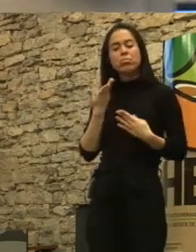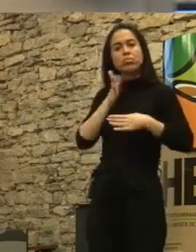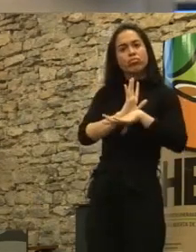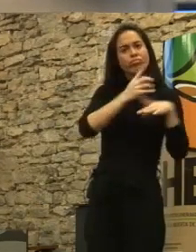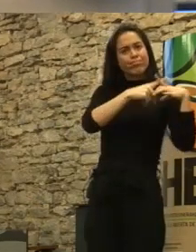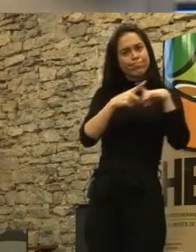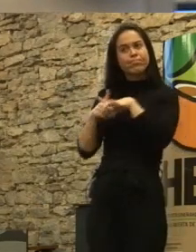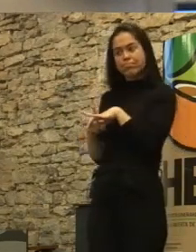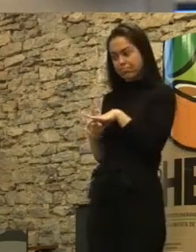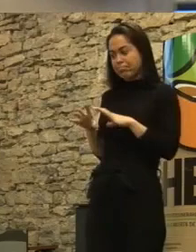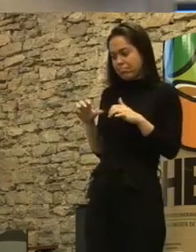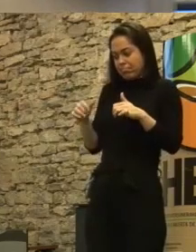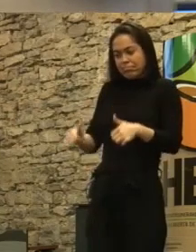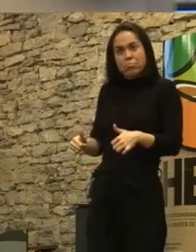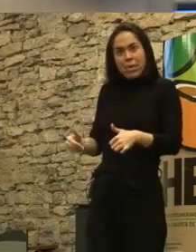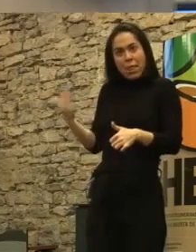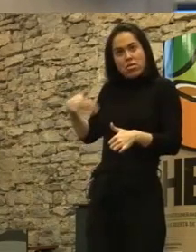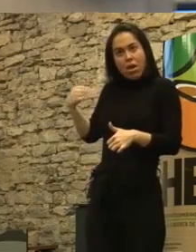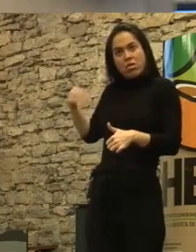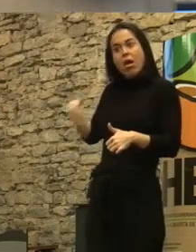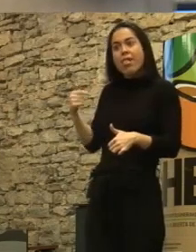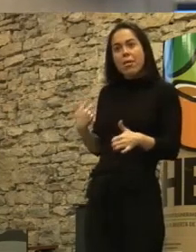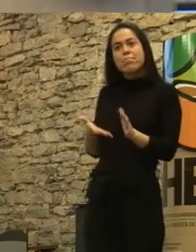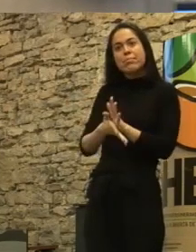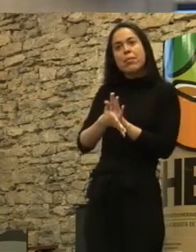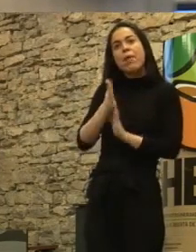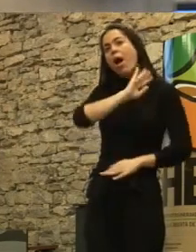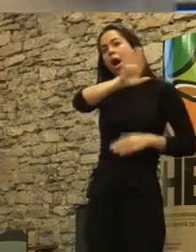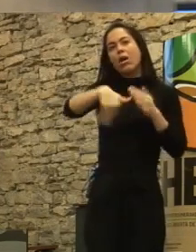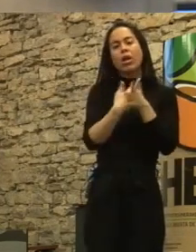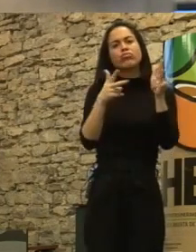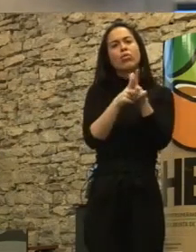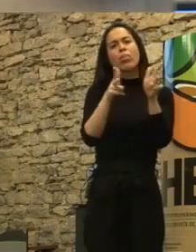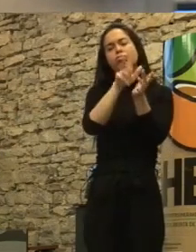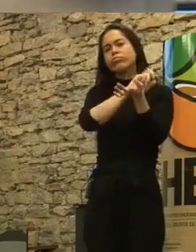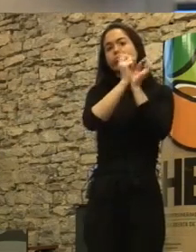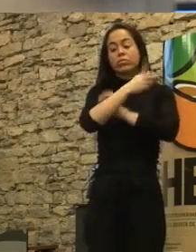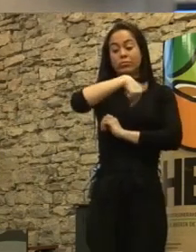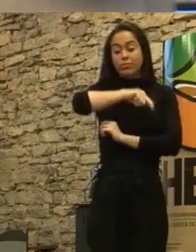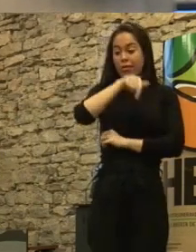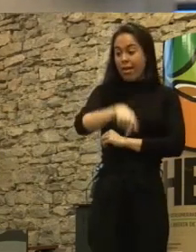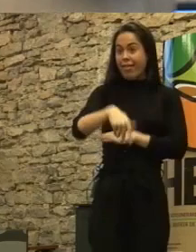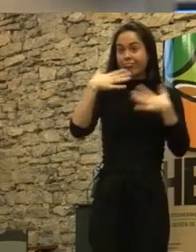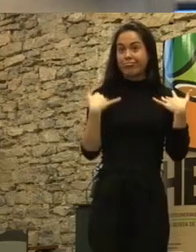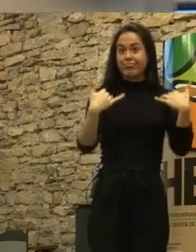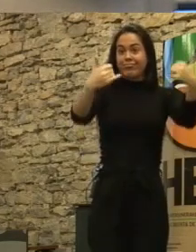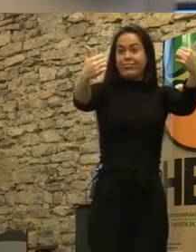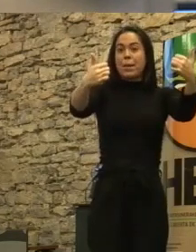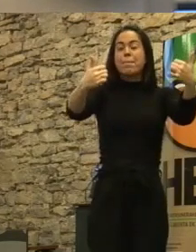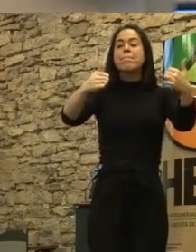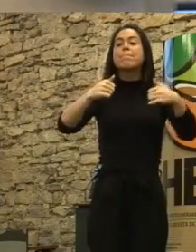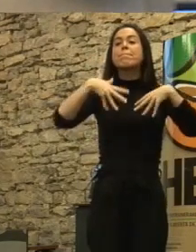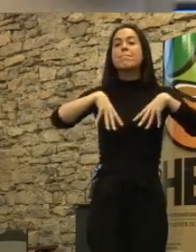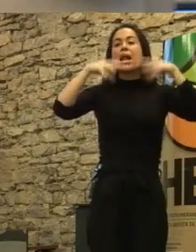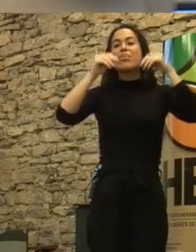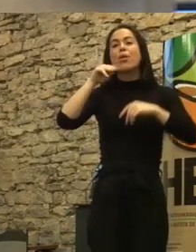caminan y que ya van moldeando el alma de esta sociedad. Lo vamos a hacer aquí, en este espacio, en esta sala maravillosa del Palacio de Villasuso,